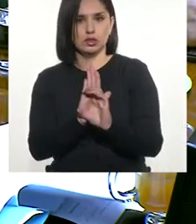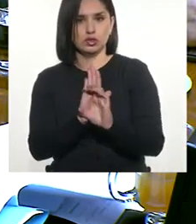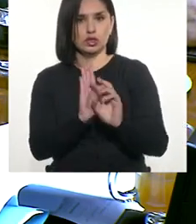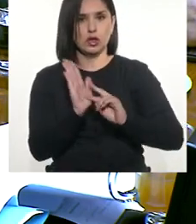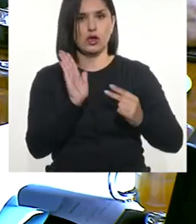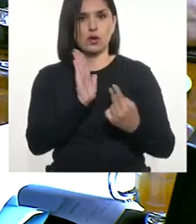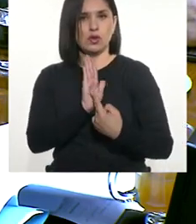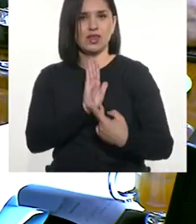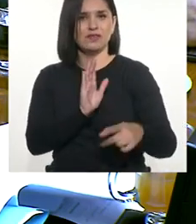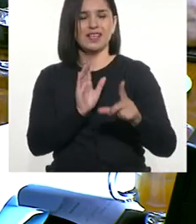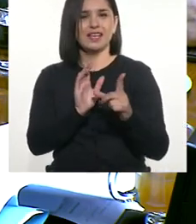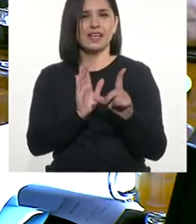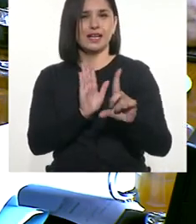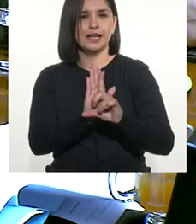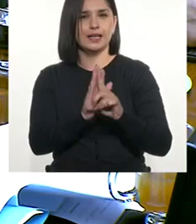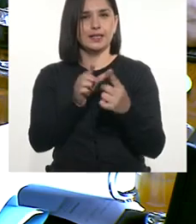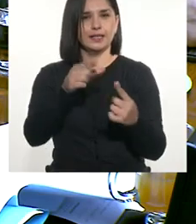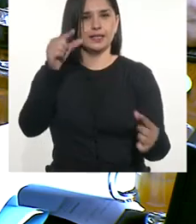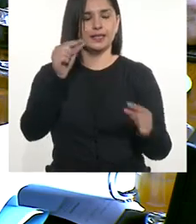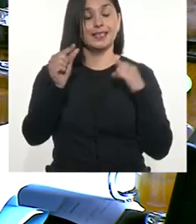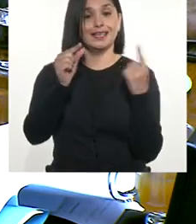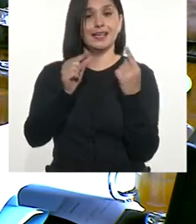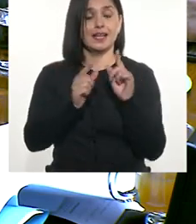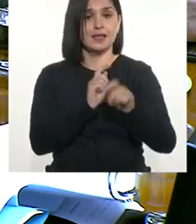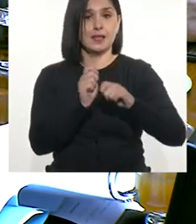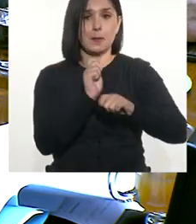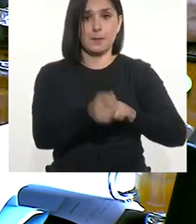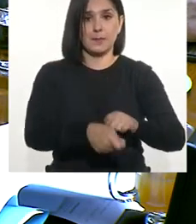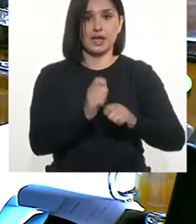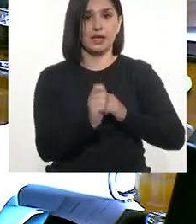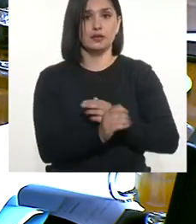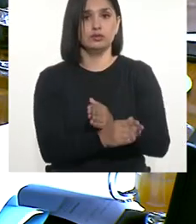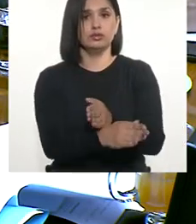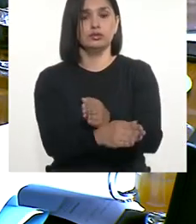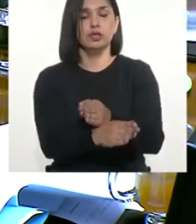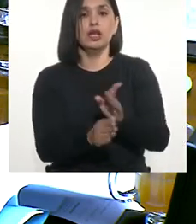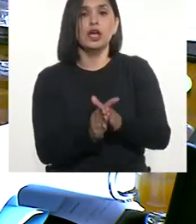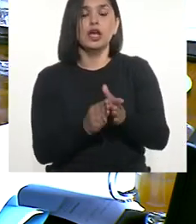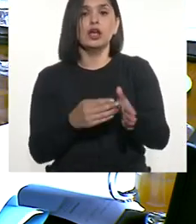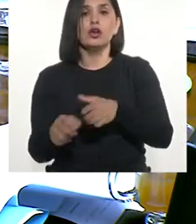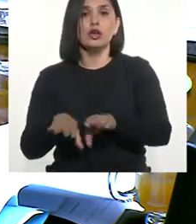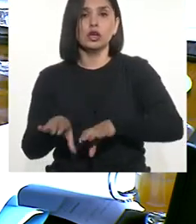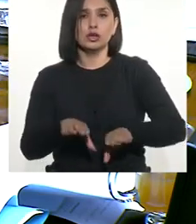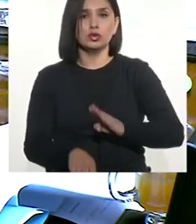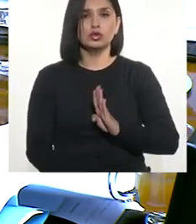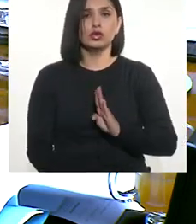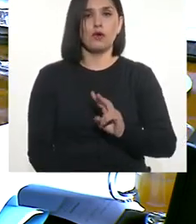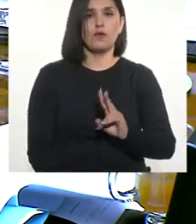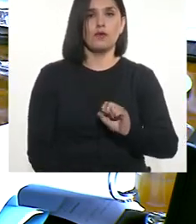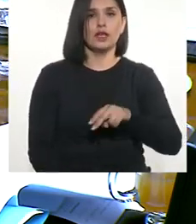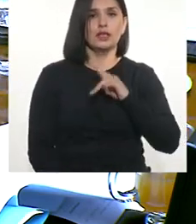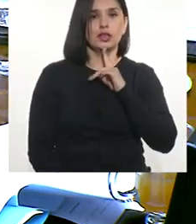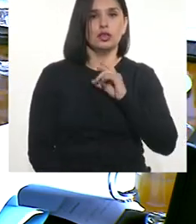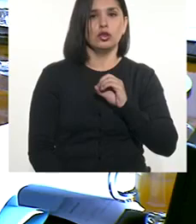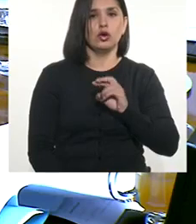modifica la ley general de pesca y acuicultura en el ámbito de los recursos bentónicos boletín